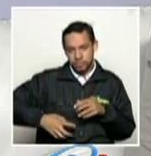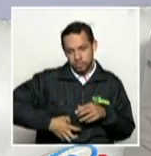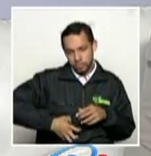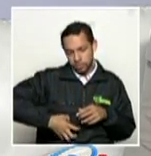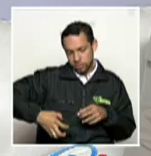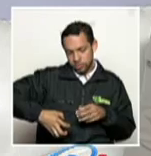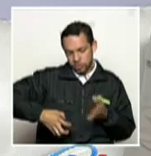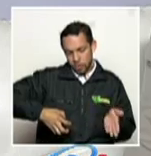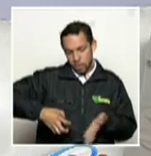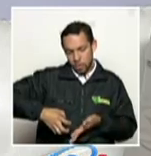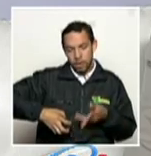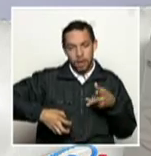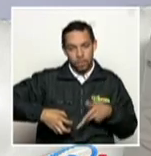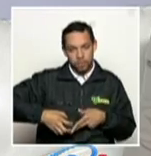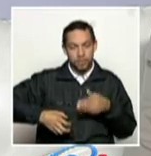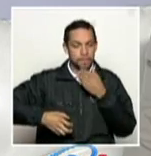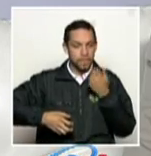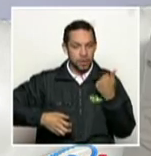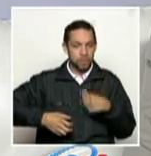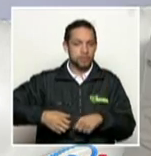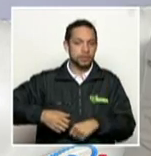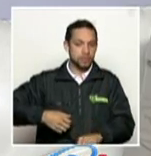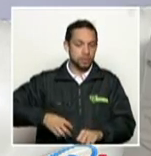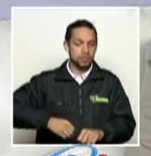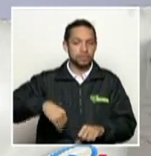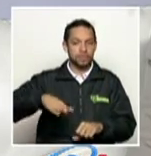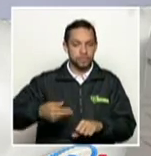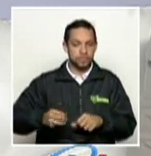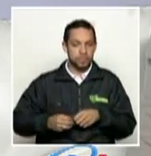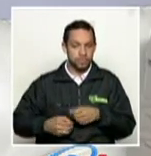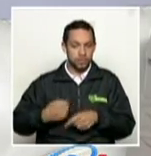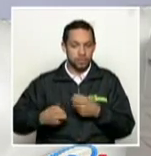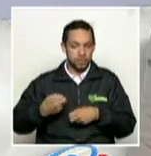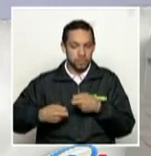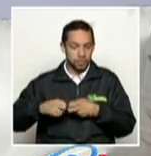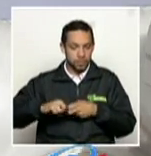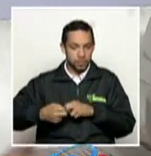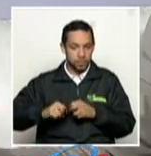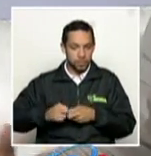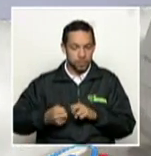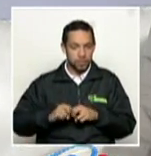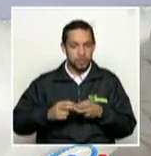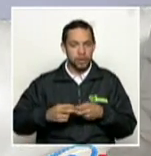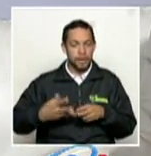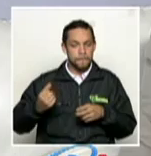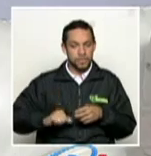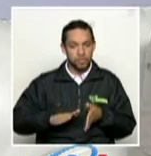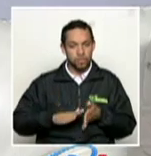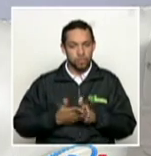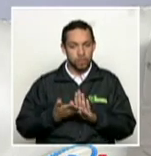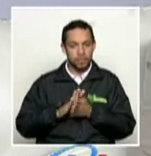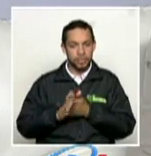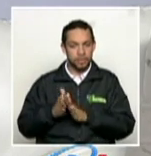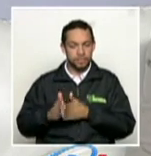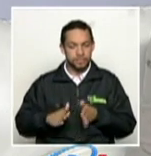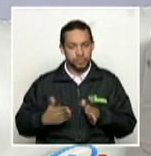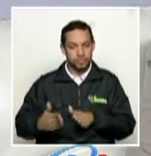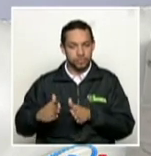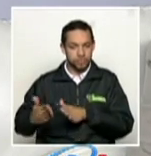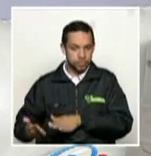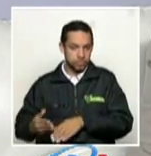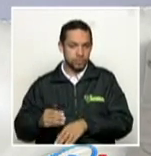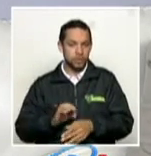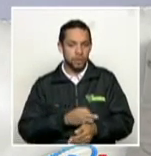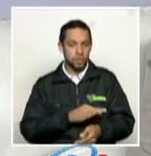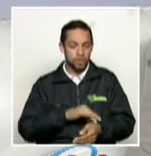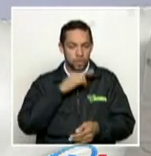quitarlo. Porque el vaso empieza a alterarse, entonces lo que está haciendo es matando él mismo los glóbulos rojos y la empieza a afectar. Por eso es que